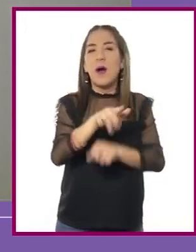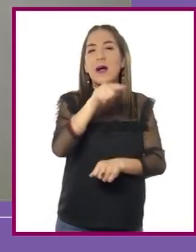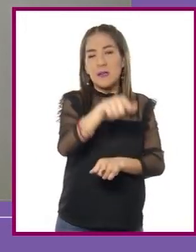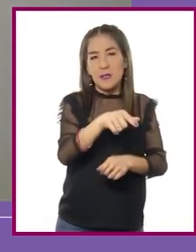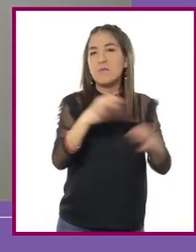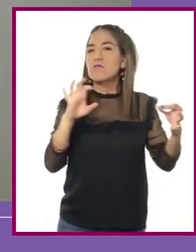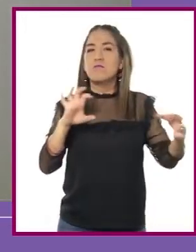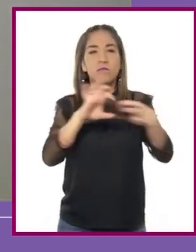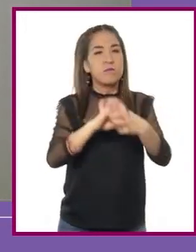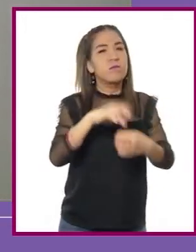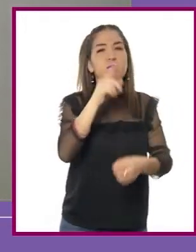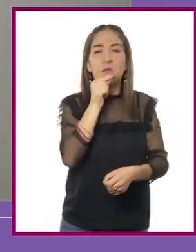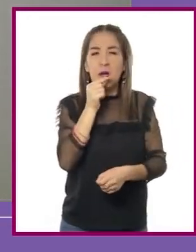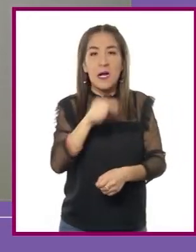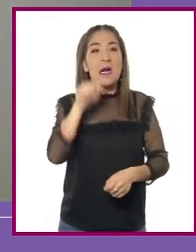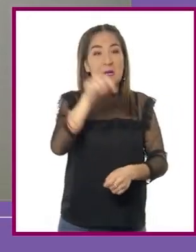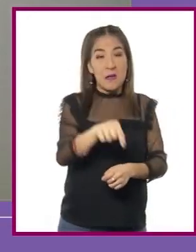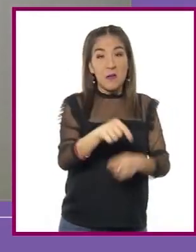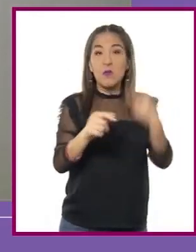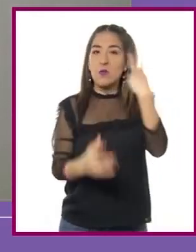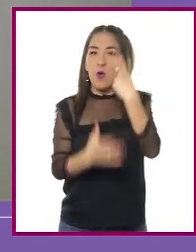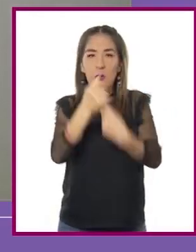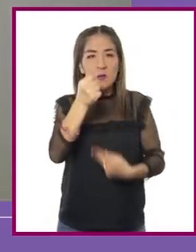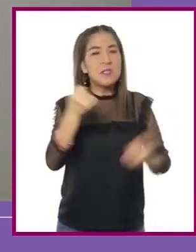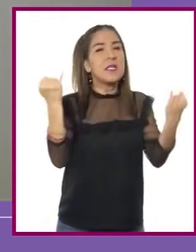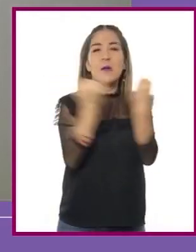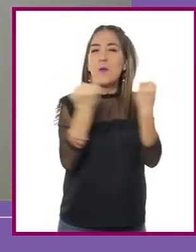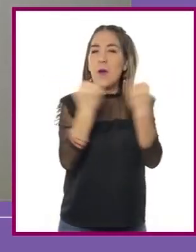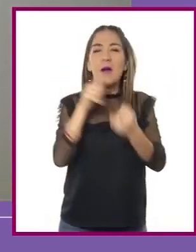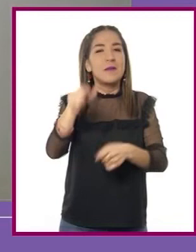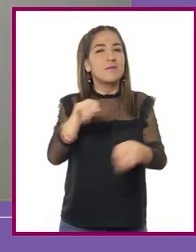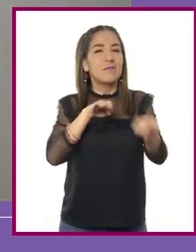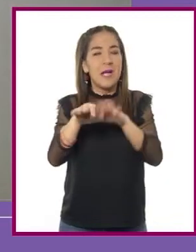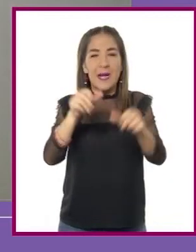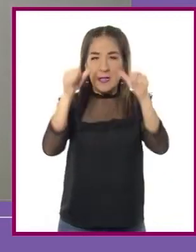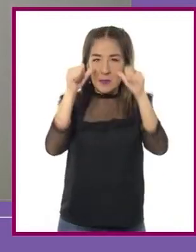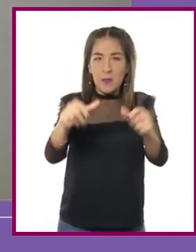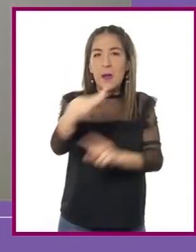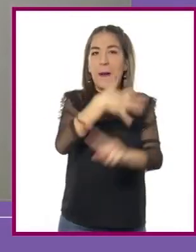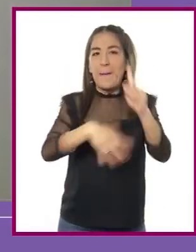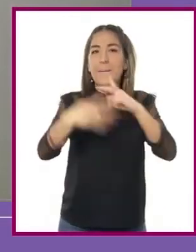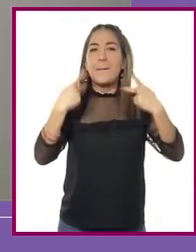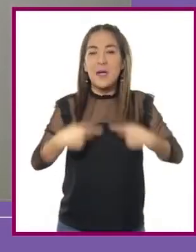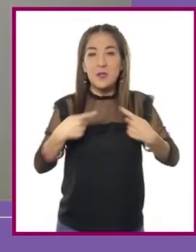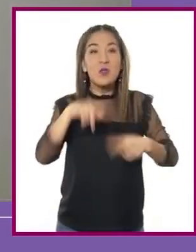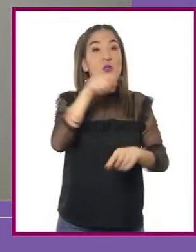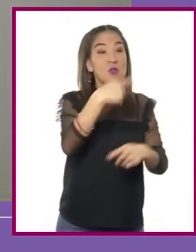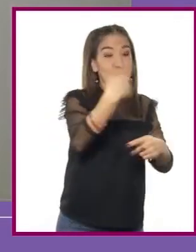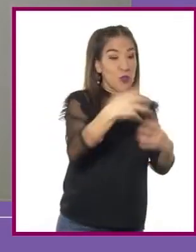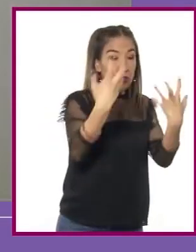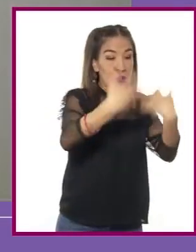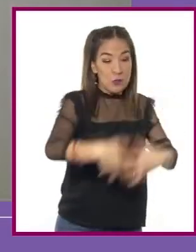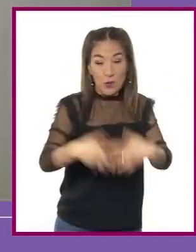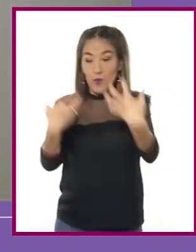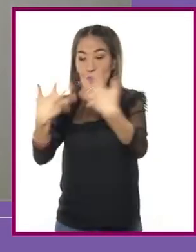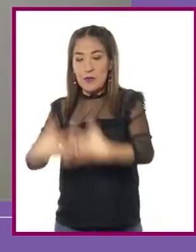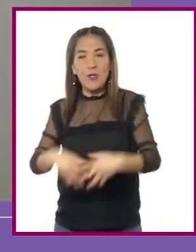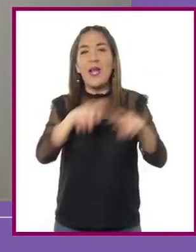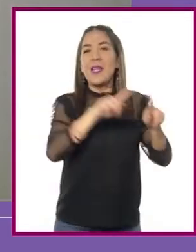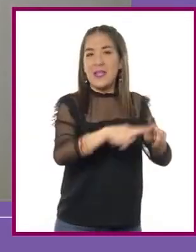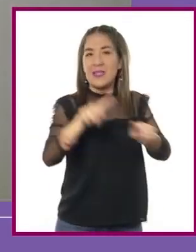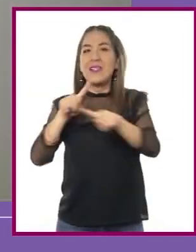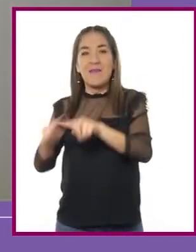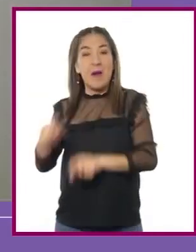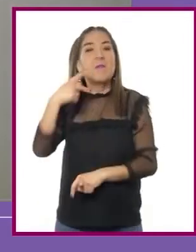de la policía. Ambos están dentro del servicio público y la función que ejercen es diferente, pero necesaria